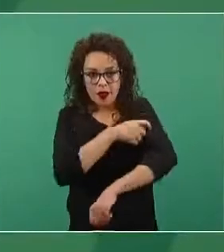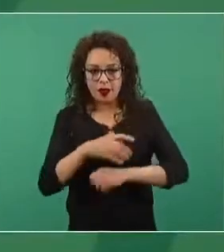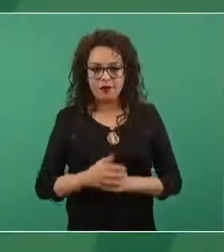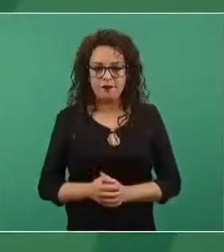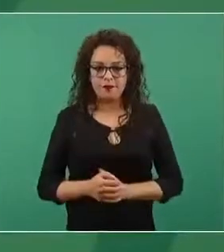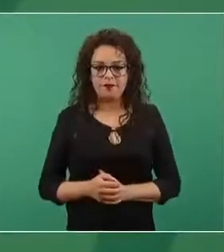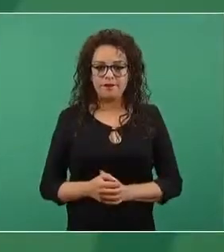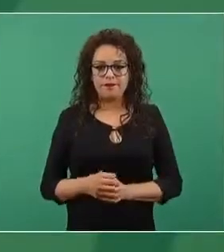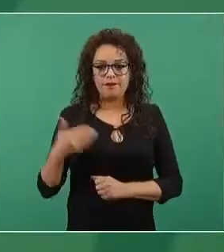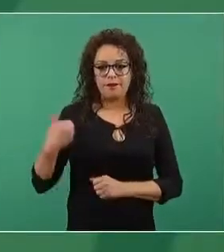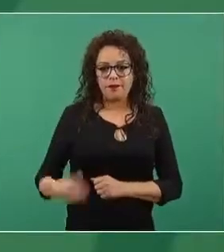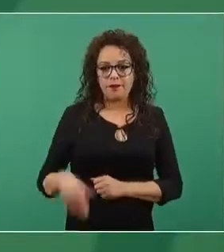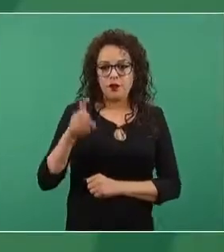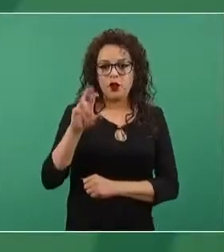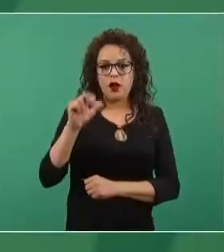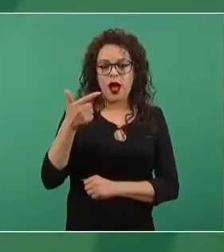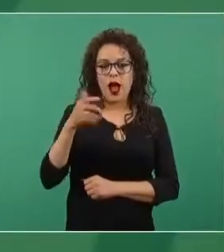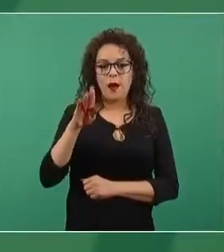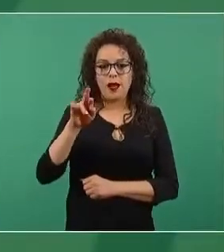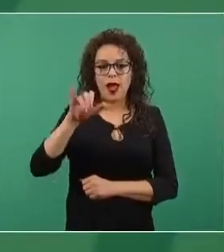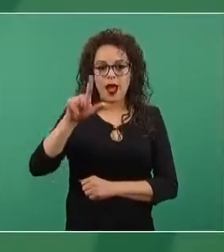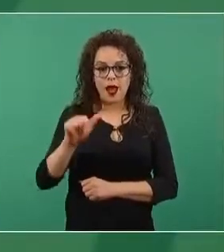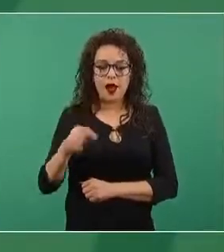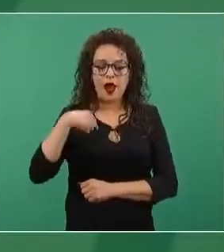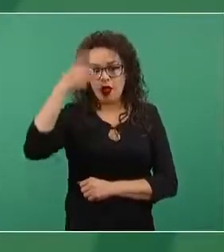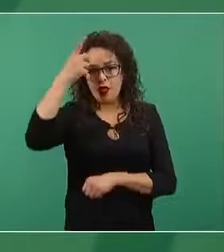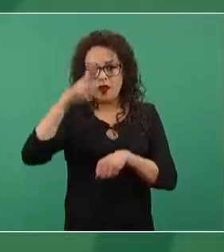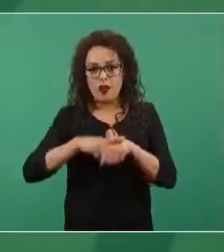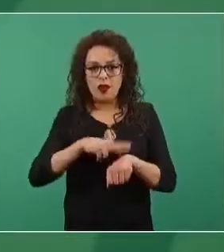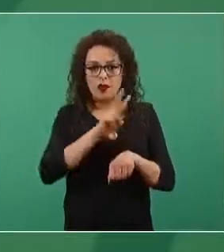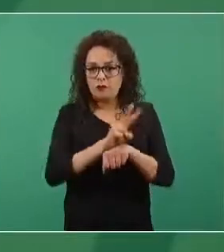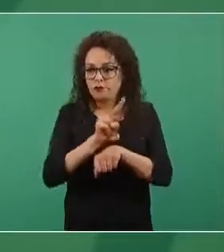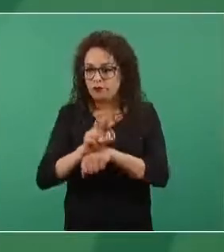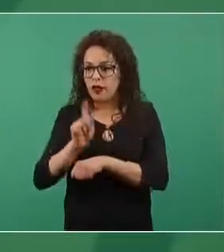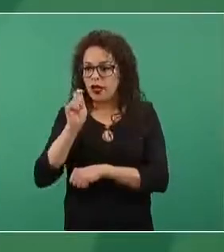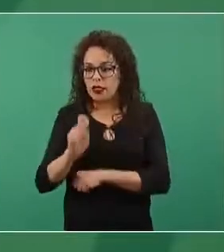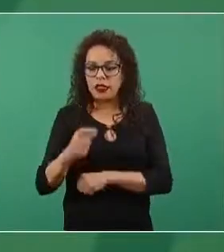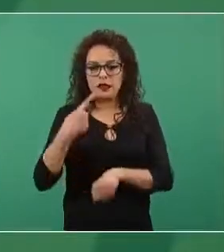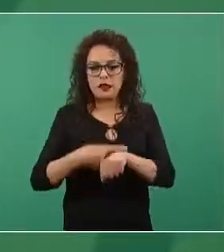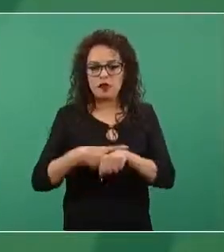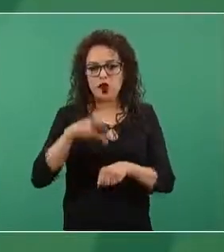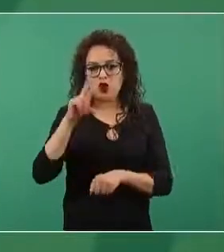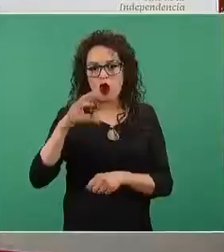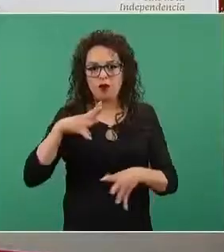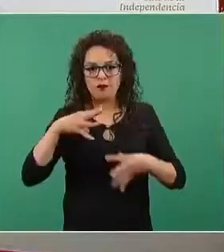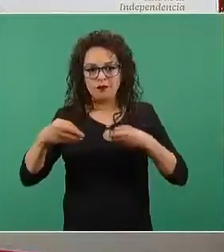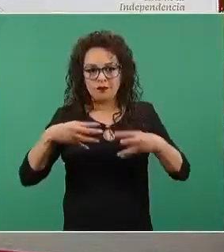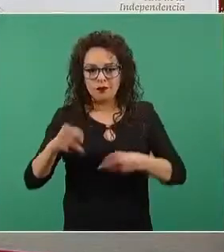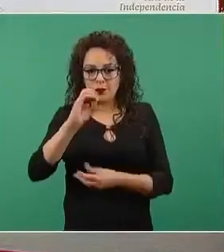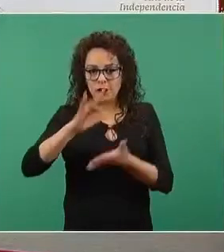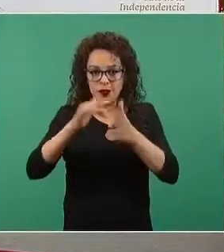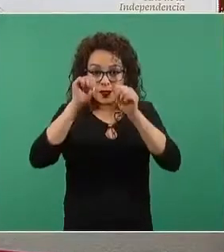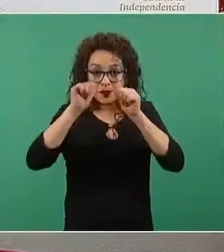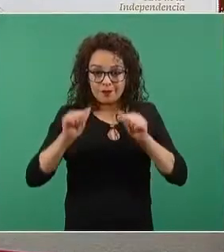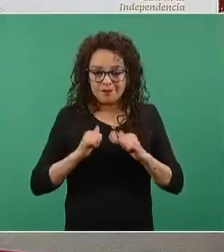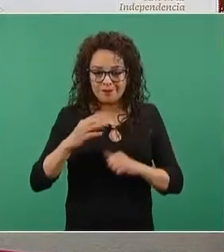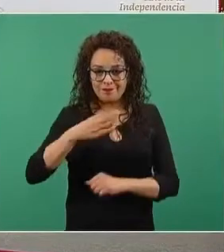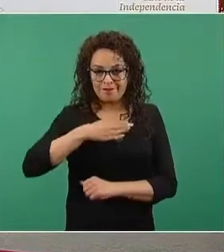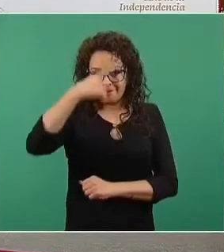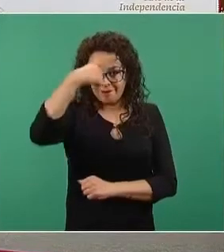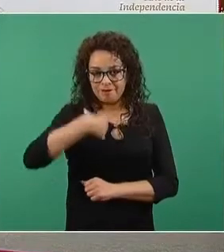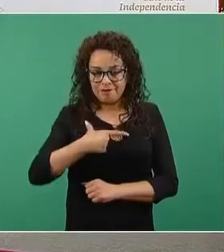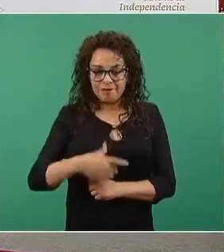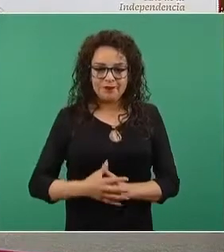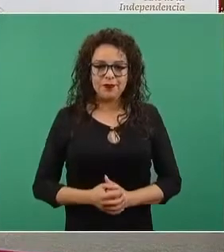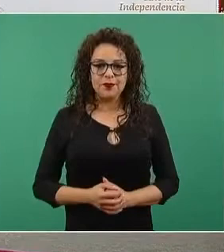Gabriela Nucamendi, directora de Vigilancia Epidemiológica de Enfermedades No Transmisibles, pues les agradece su atención. Muy buenas noches.